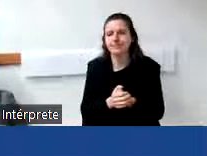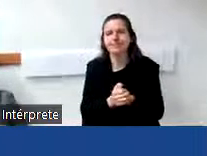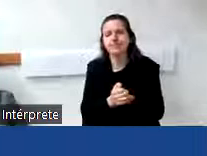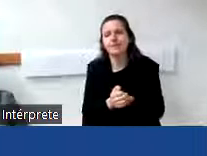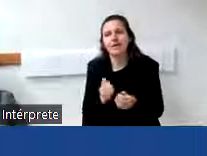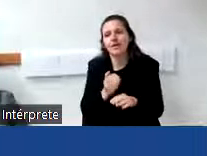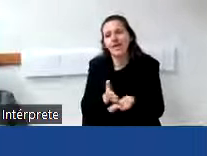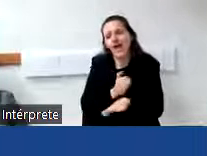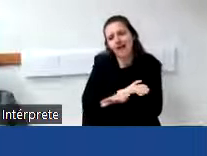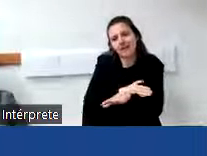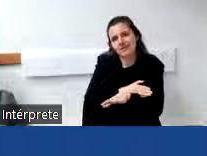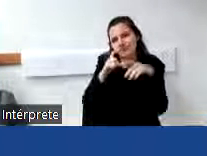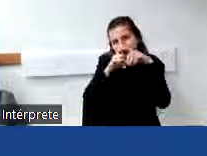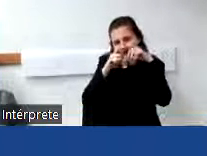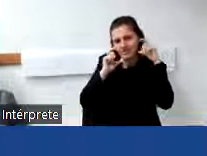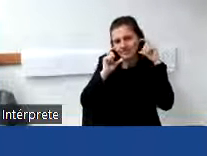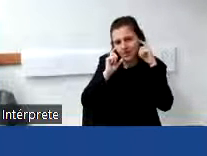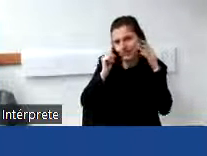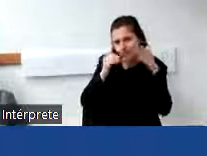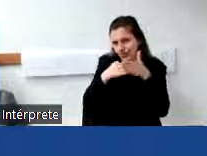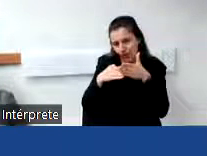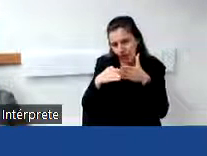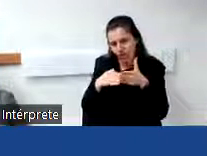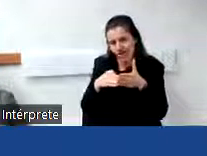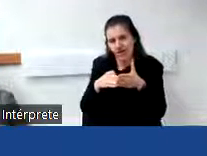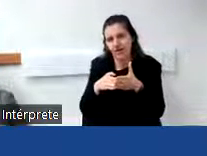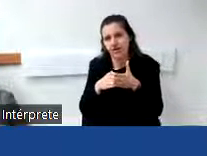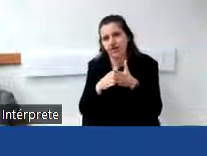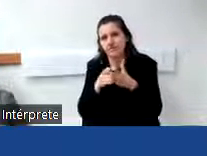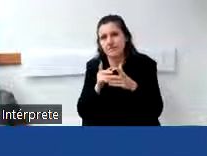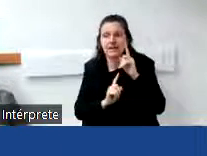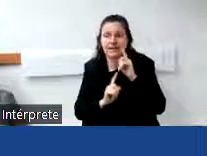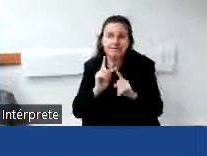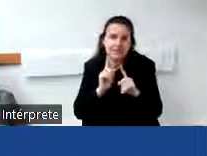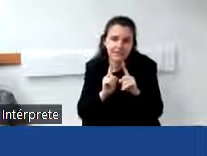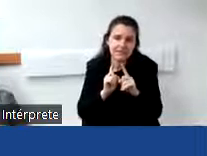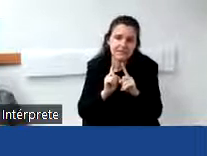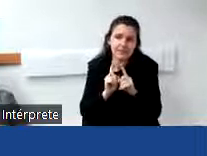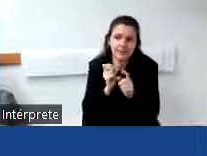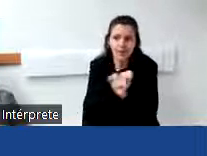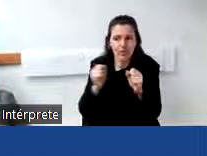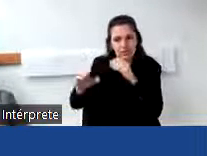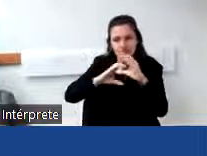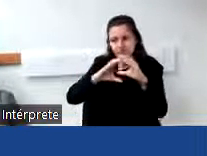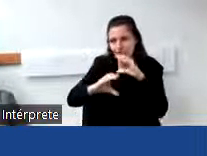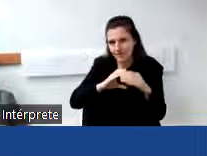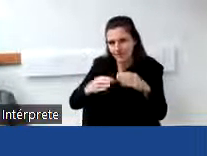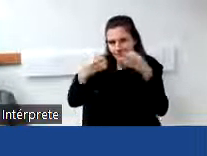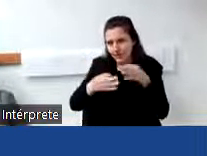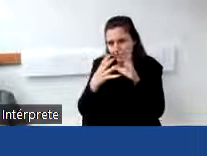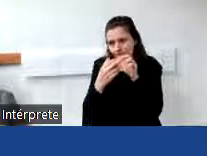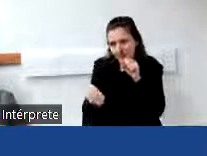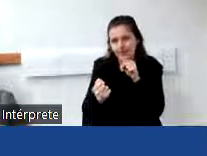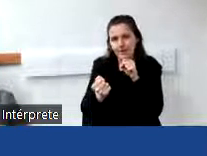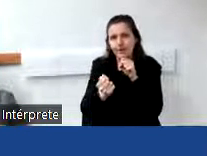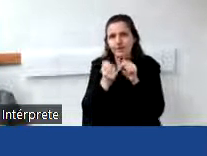la comunicación. Algunos por la propia necesidad decidieron en su momento sacárselo para poder comunicarse y después surgieron,